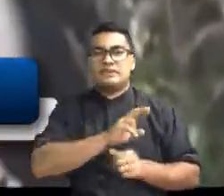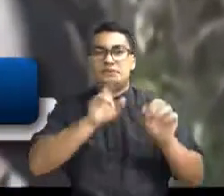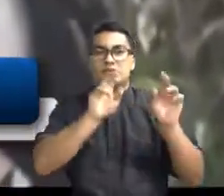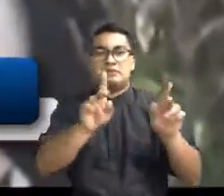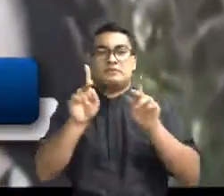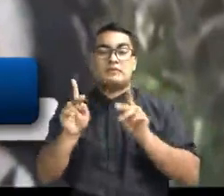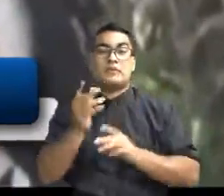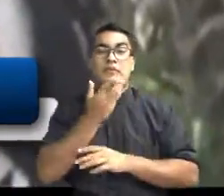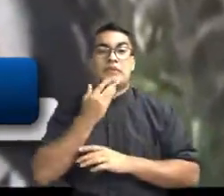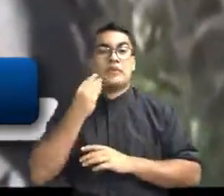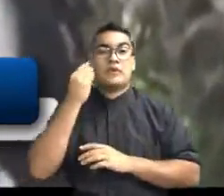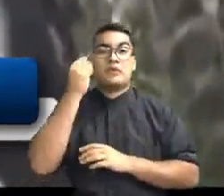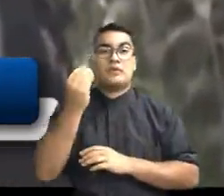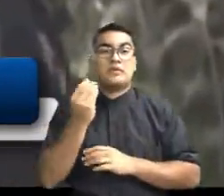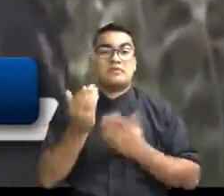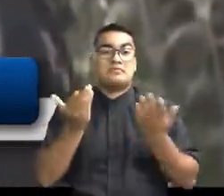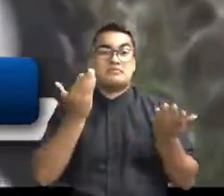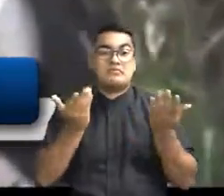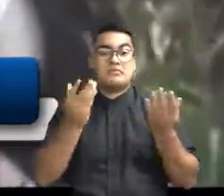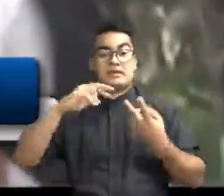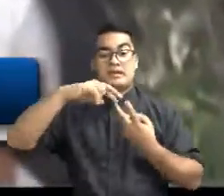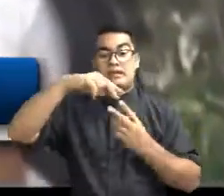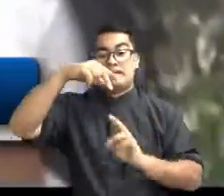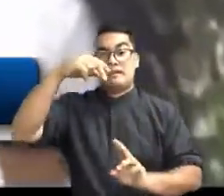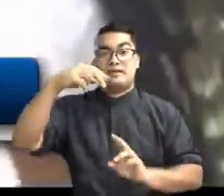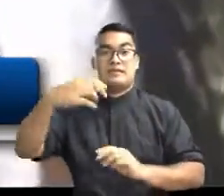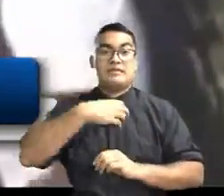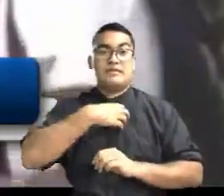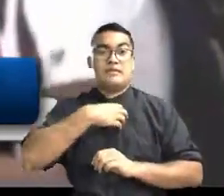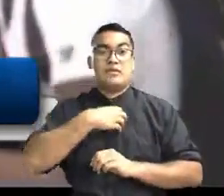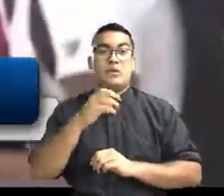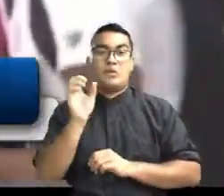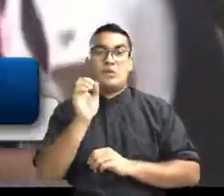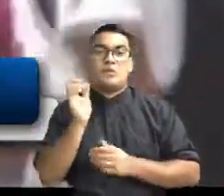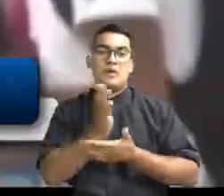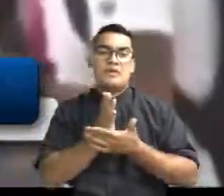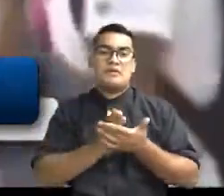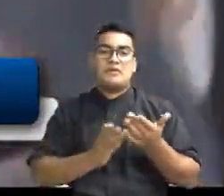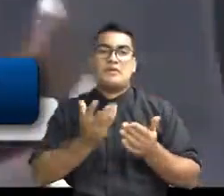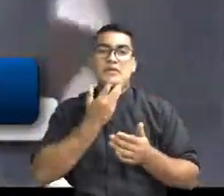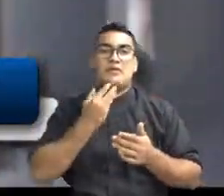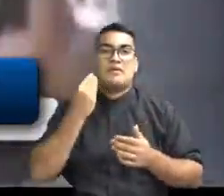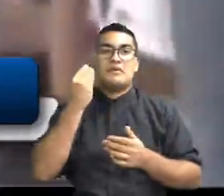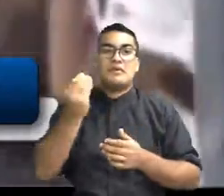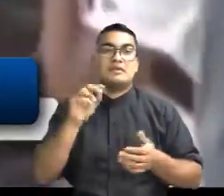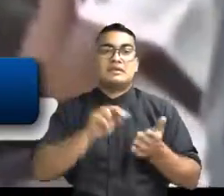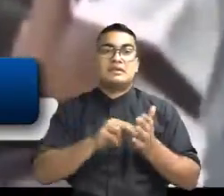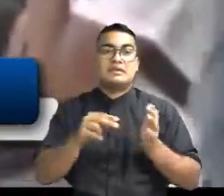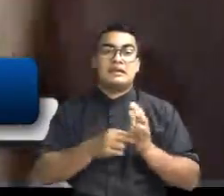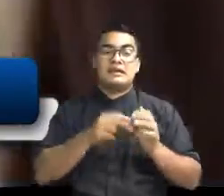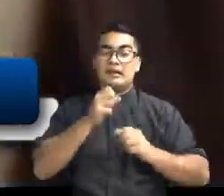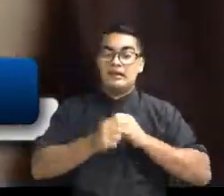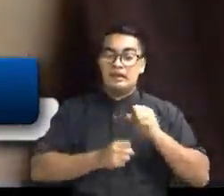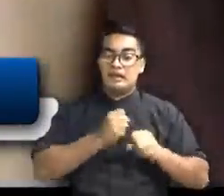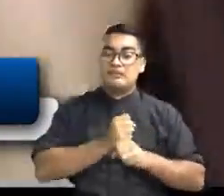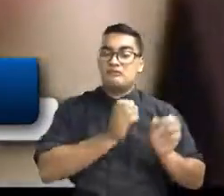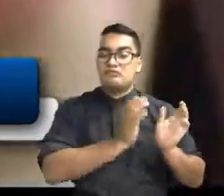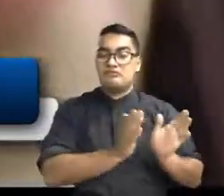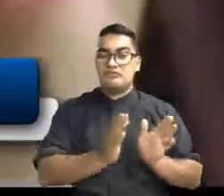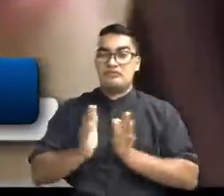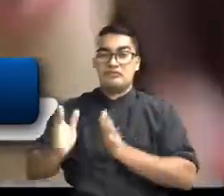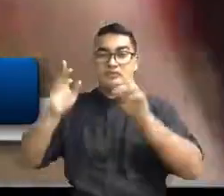pacientes adolescentes, a menos que sea genética, ¿verdad?, o en pacientes jóvenes, porque tienen que pasar cierta cantidad de años que el